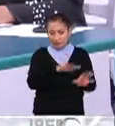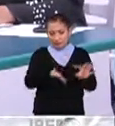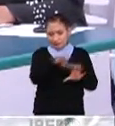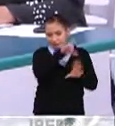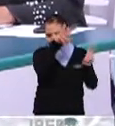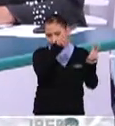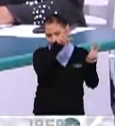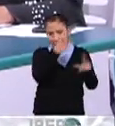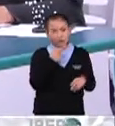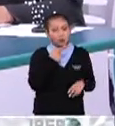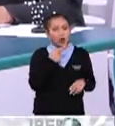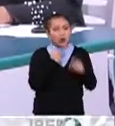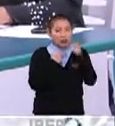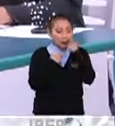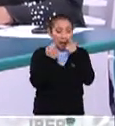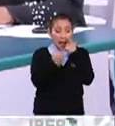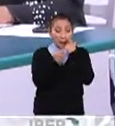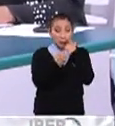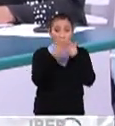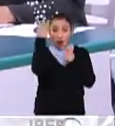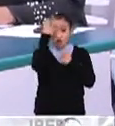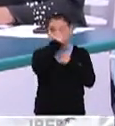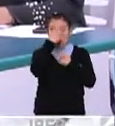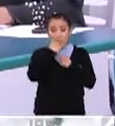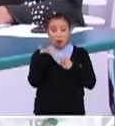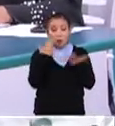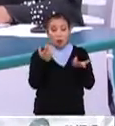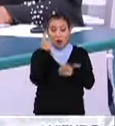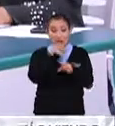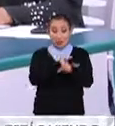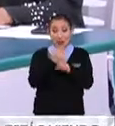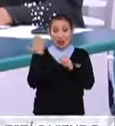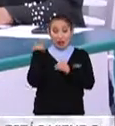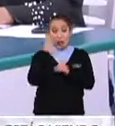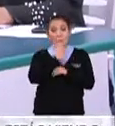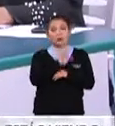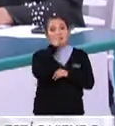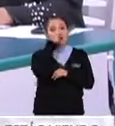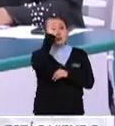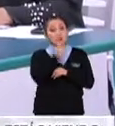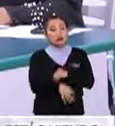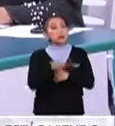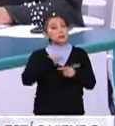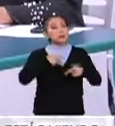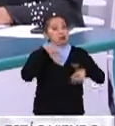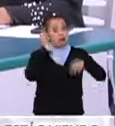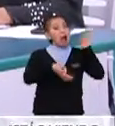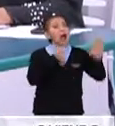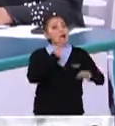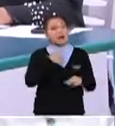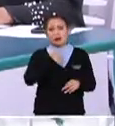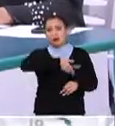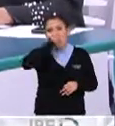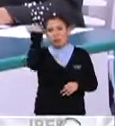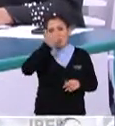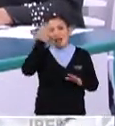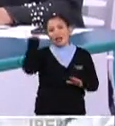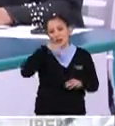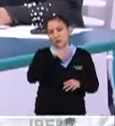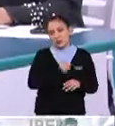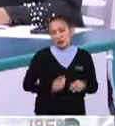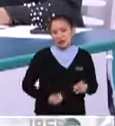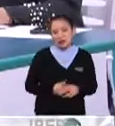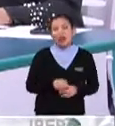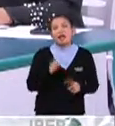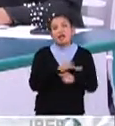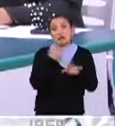política, definitivamente esto le ha abonado a Trump tanto que llegó la semana pasada a tener el 43% de aprobación, lo que él no conocía desde que es mandatario.